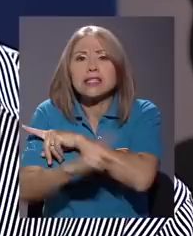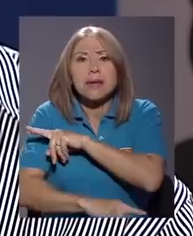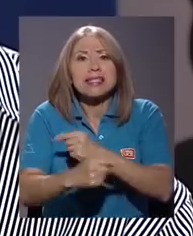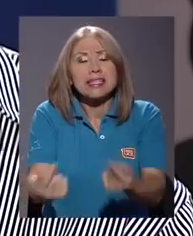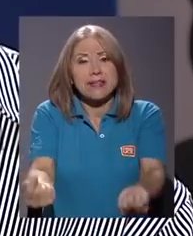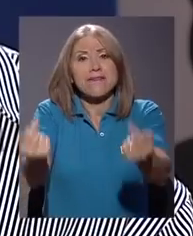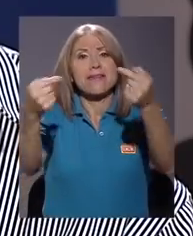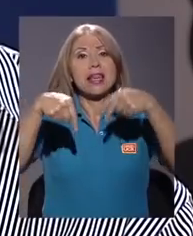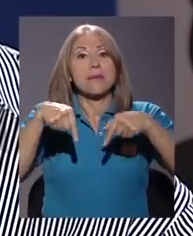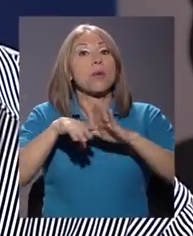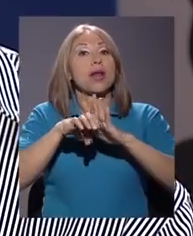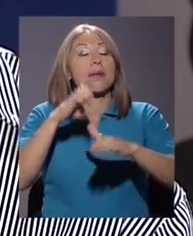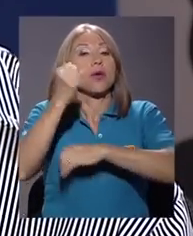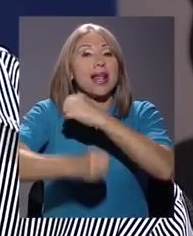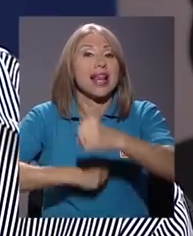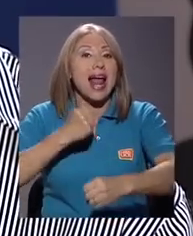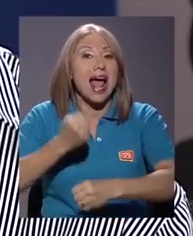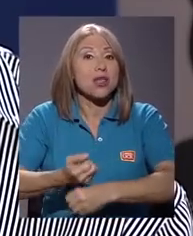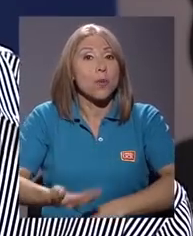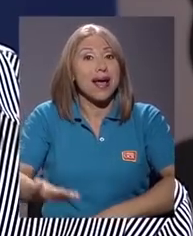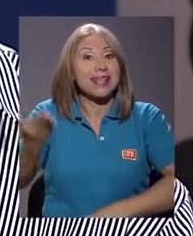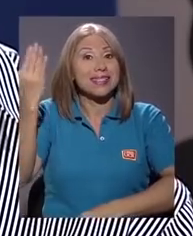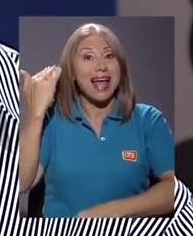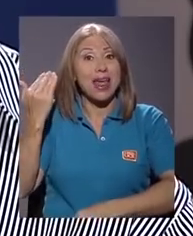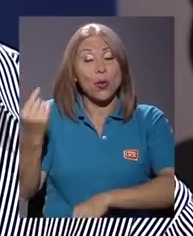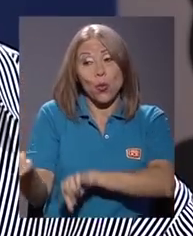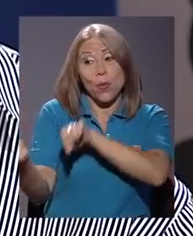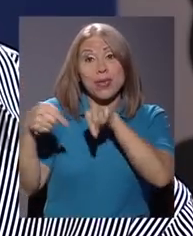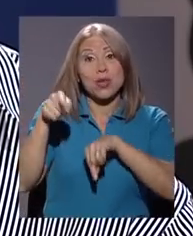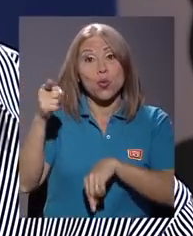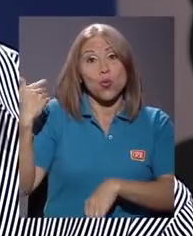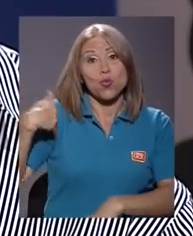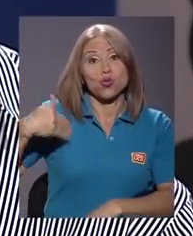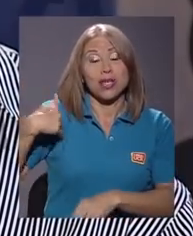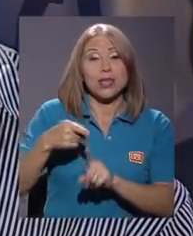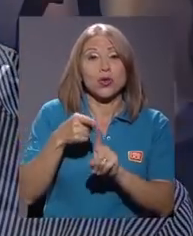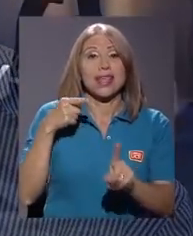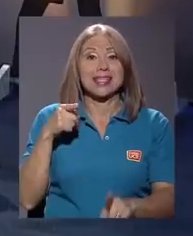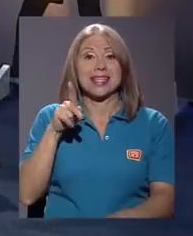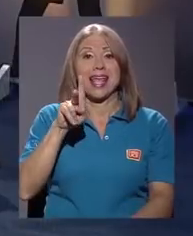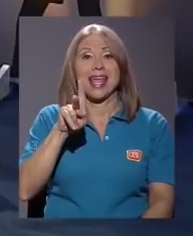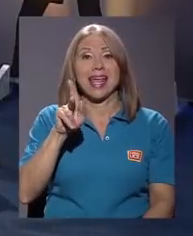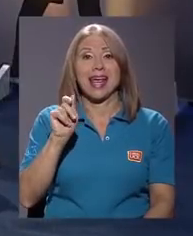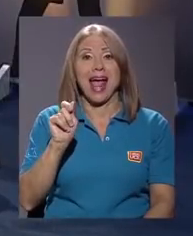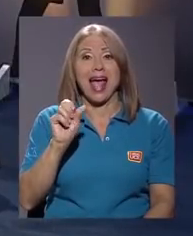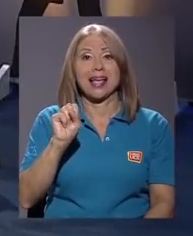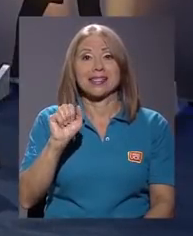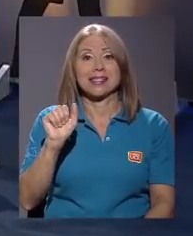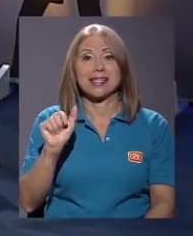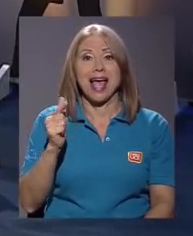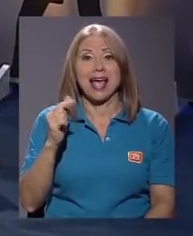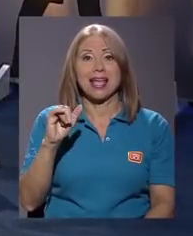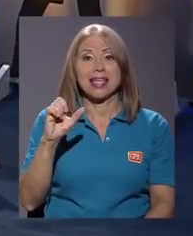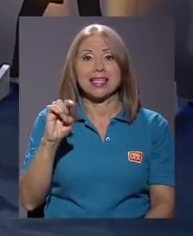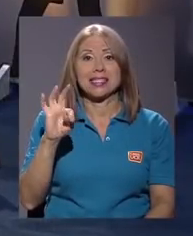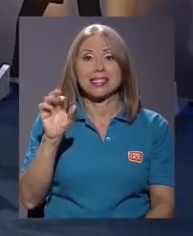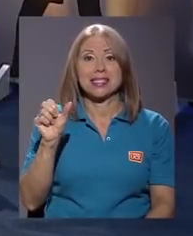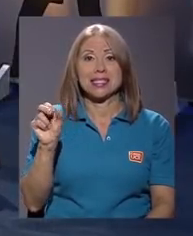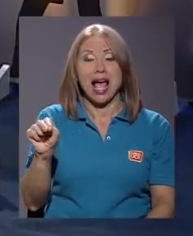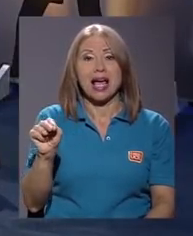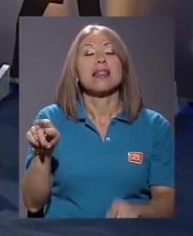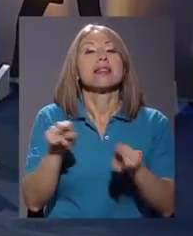pasado tuvimos un muchacho de kazajistán y tuvimos otros participantes digamos de